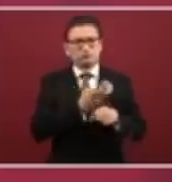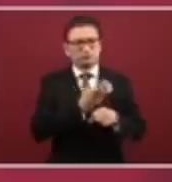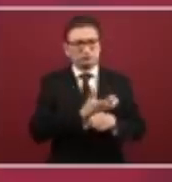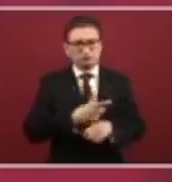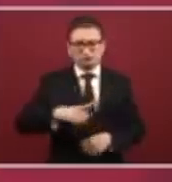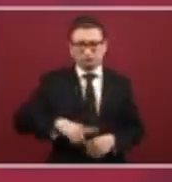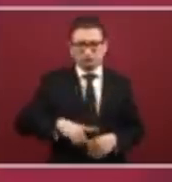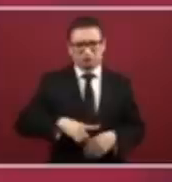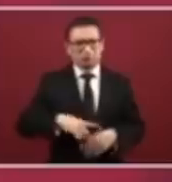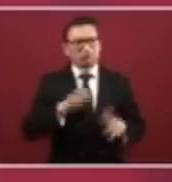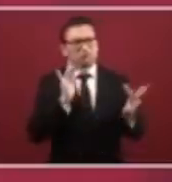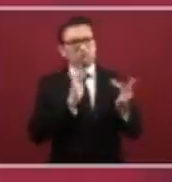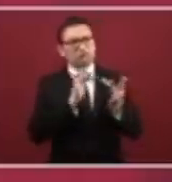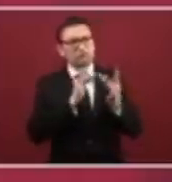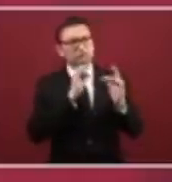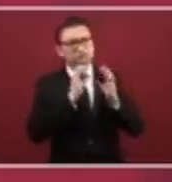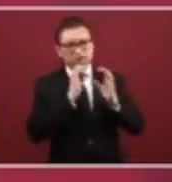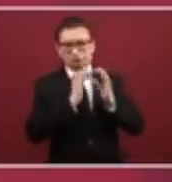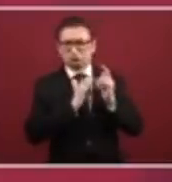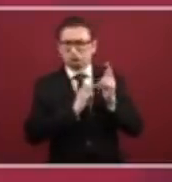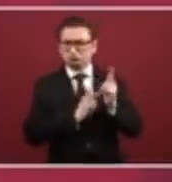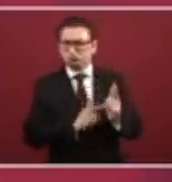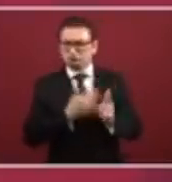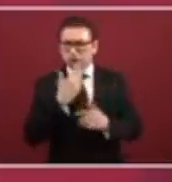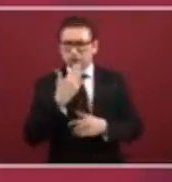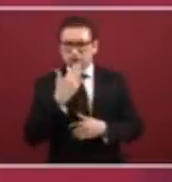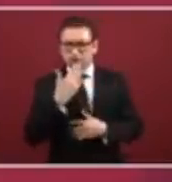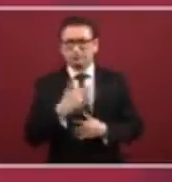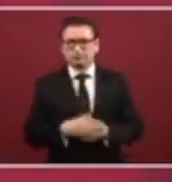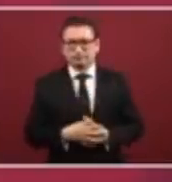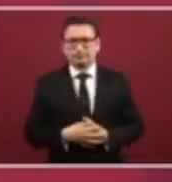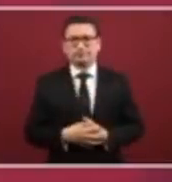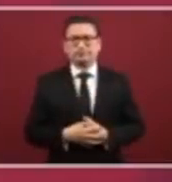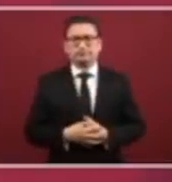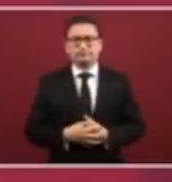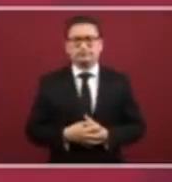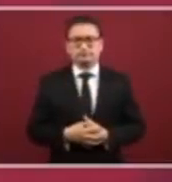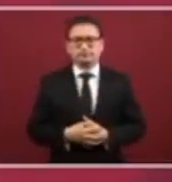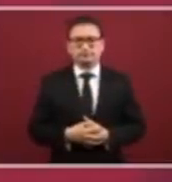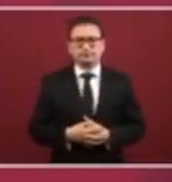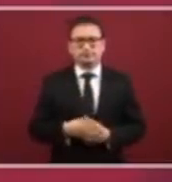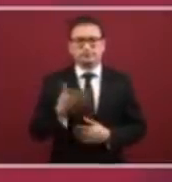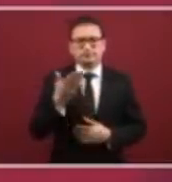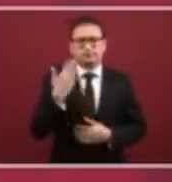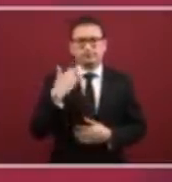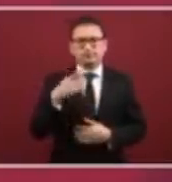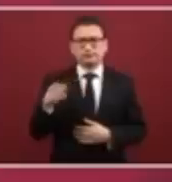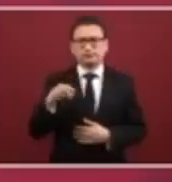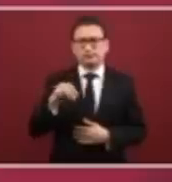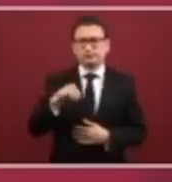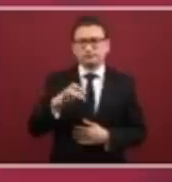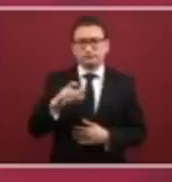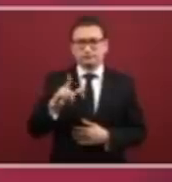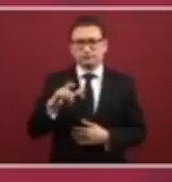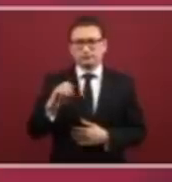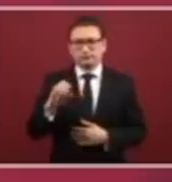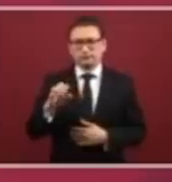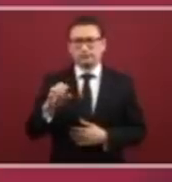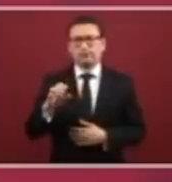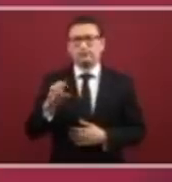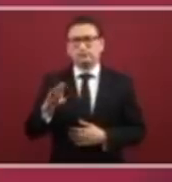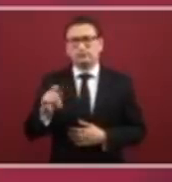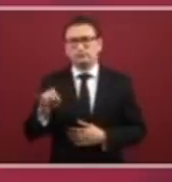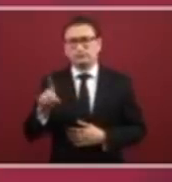Acaba de estar en Estados Unidos Marcelo Ebrard. Hoy me va a